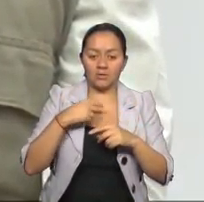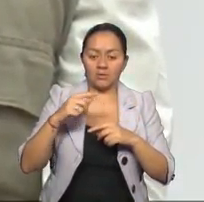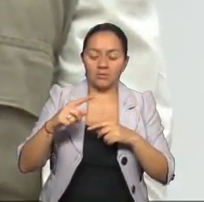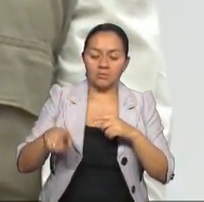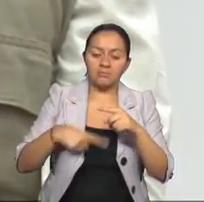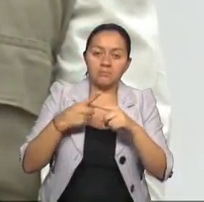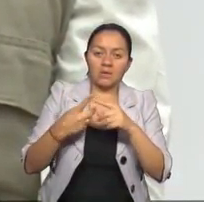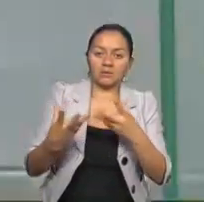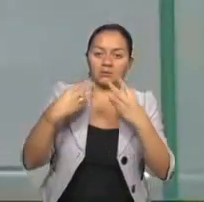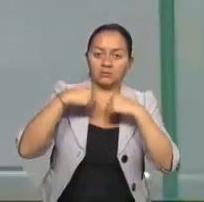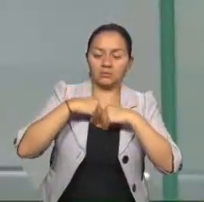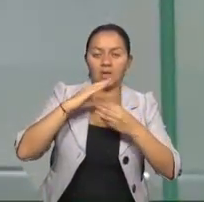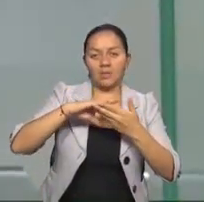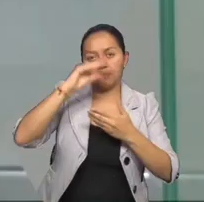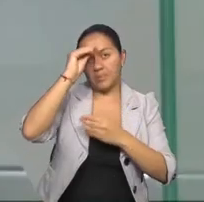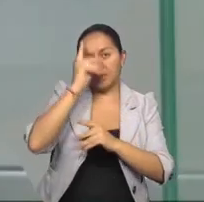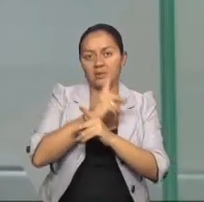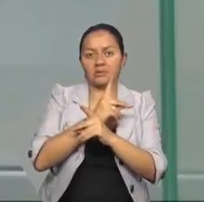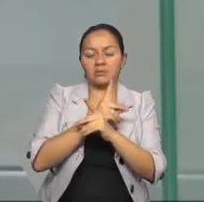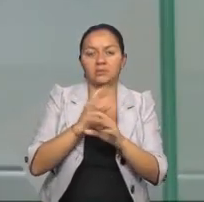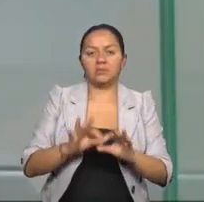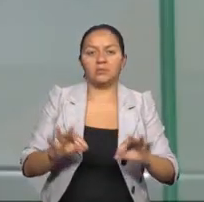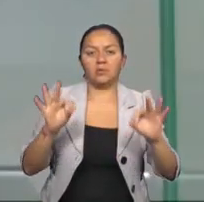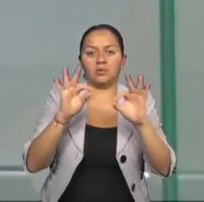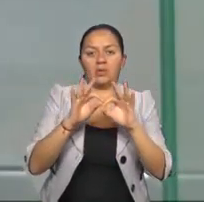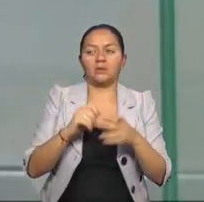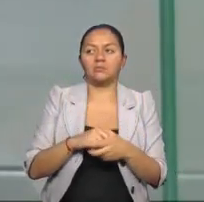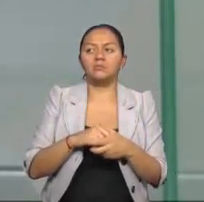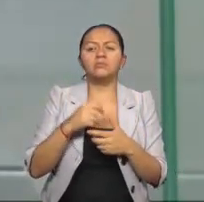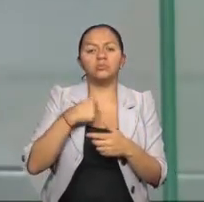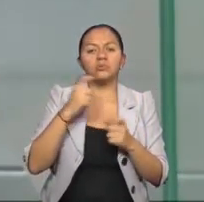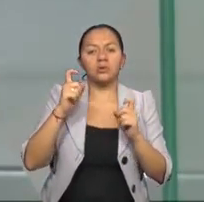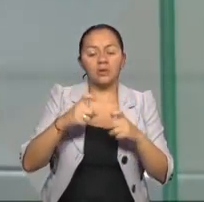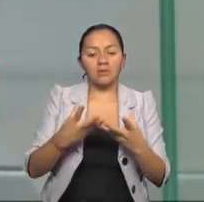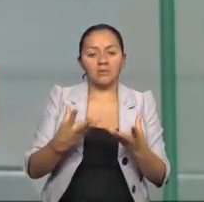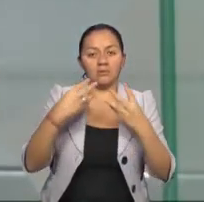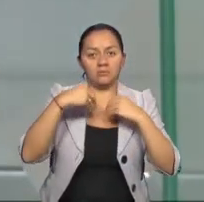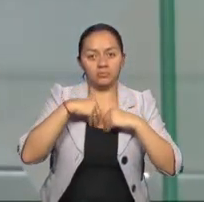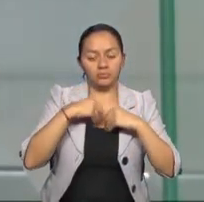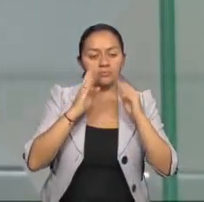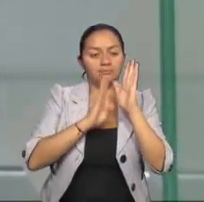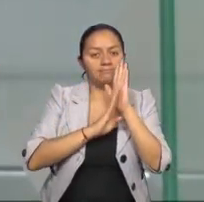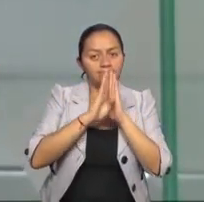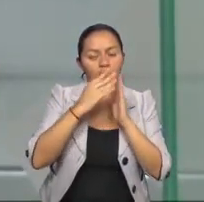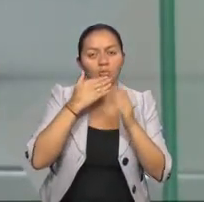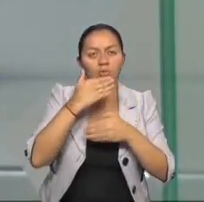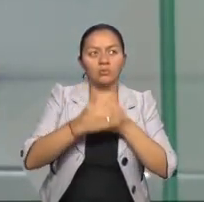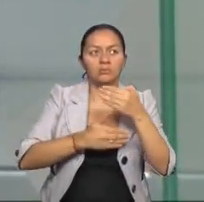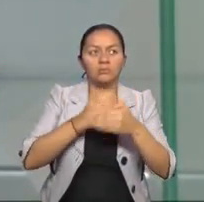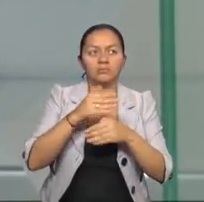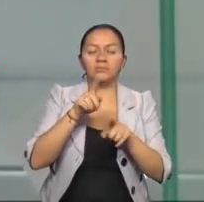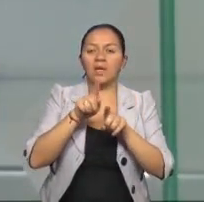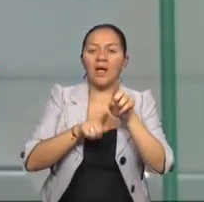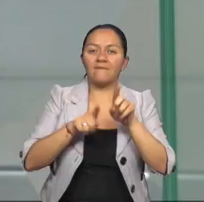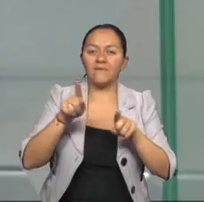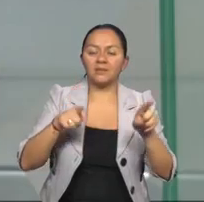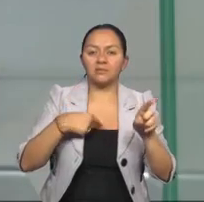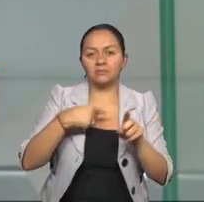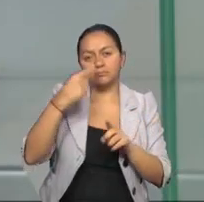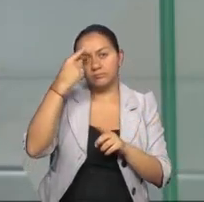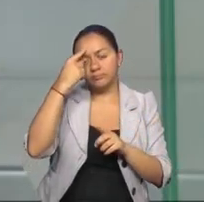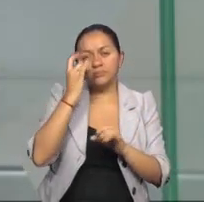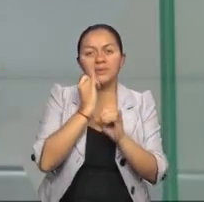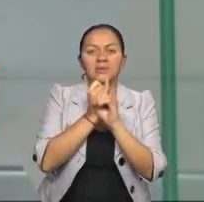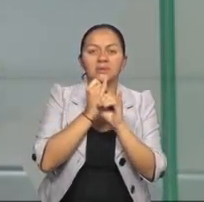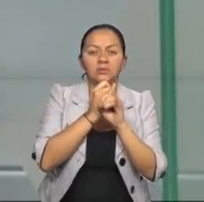ahora cuando tú hablas de adherirnos al cuerpo al pensamiento al desarrollo no es cierto muchas veces se depende mucho de las